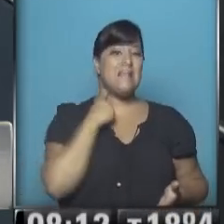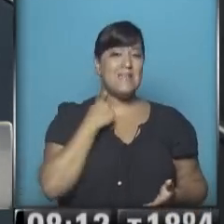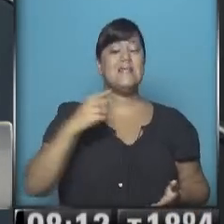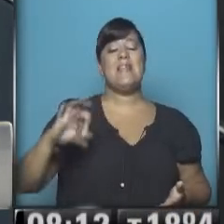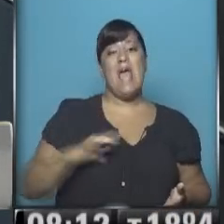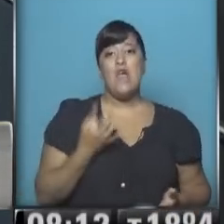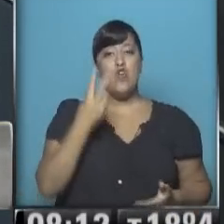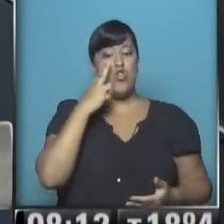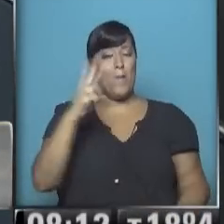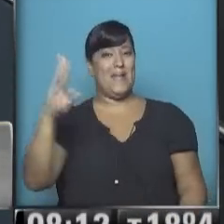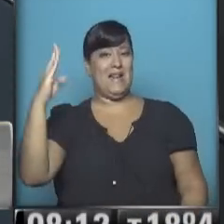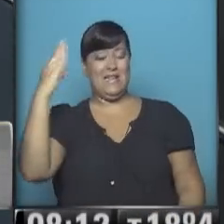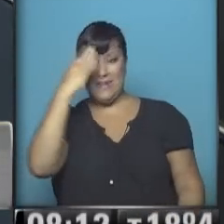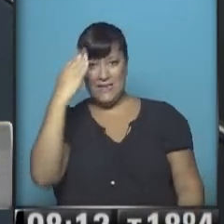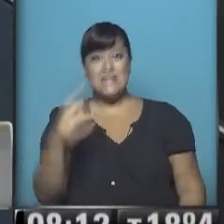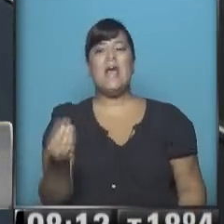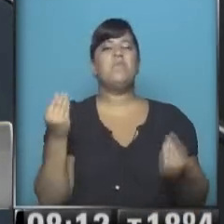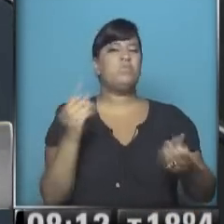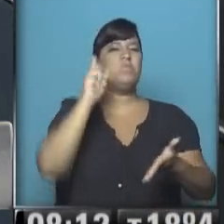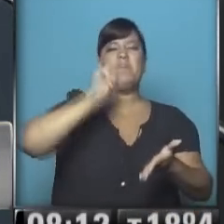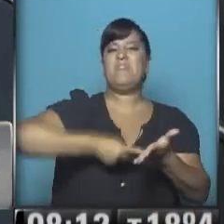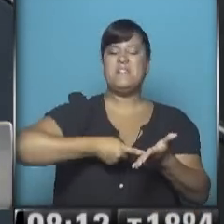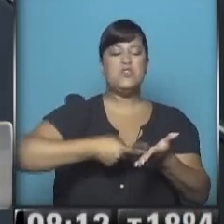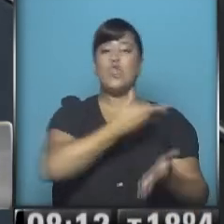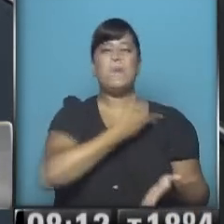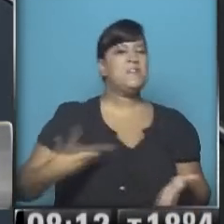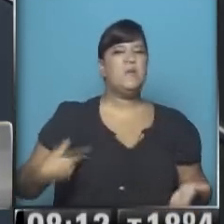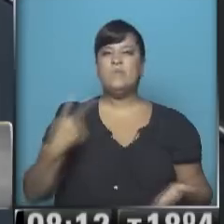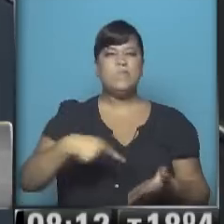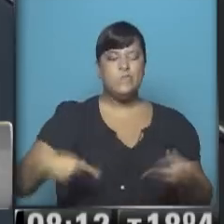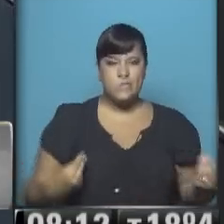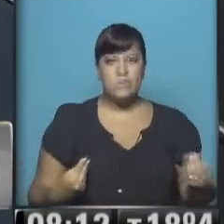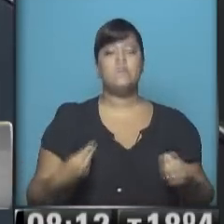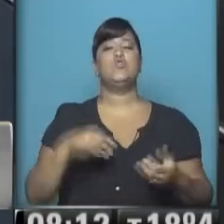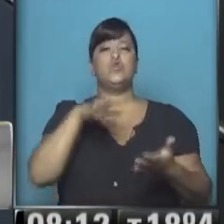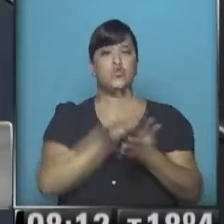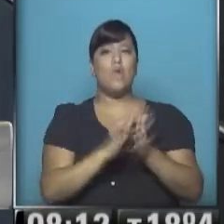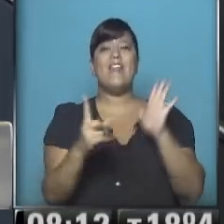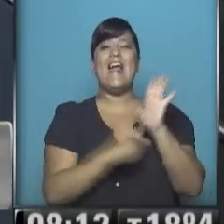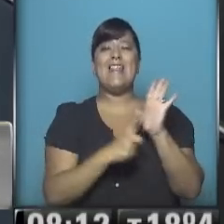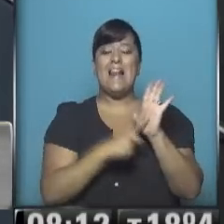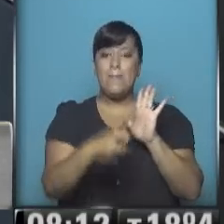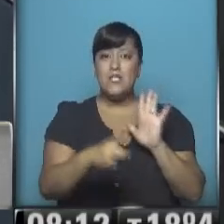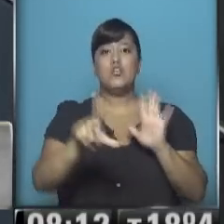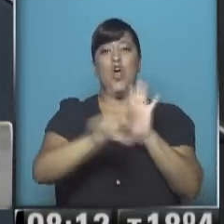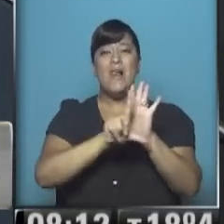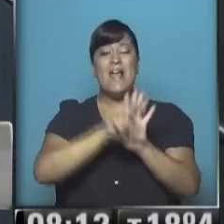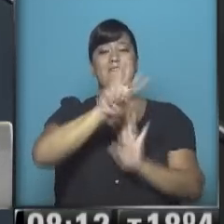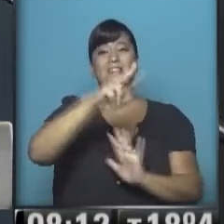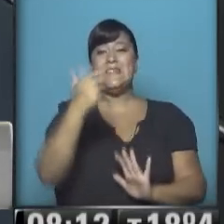2015 este decreto 13 del año 2015 implica la reglamentación de la ley